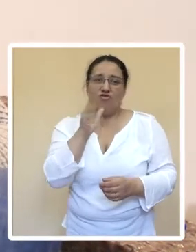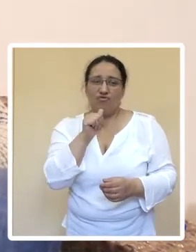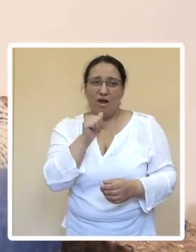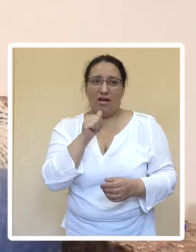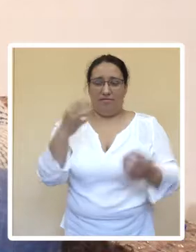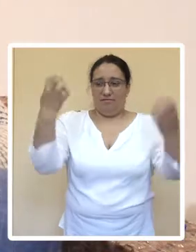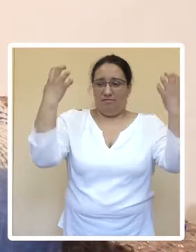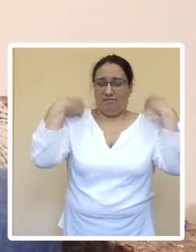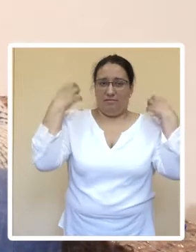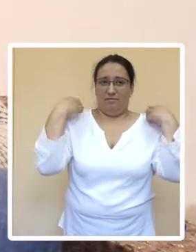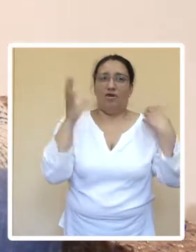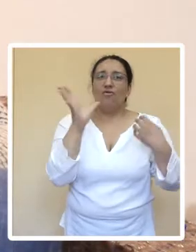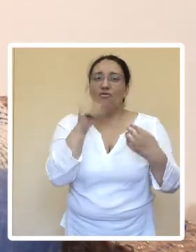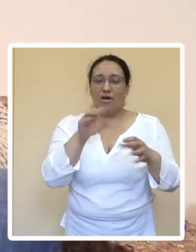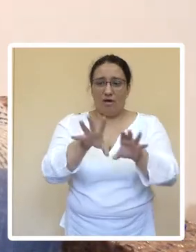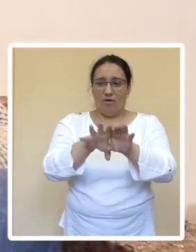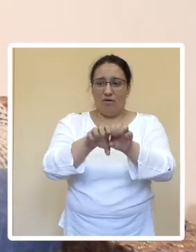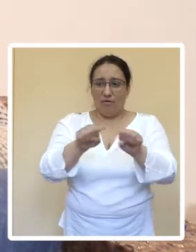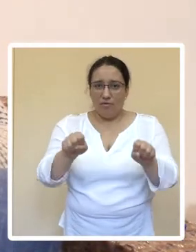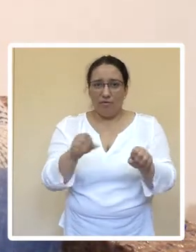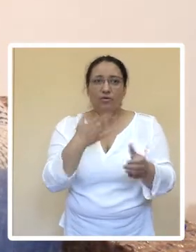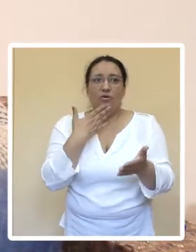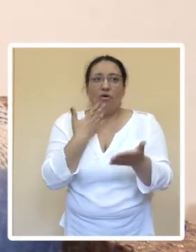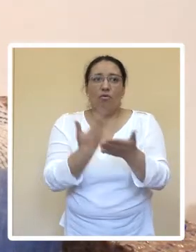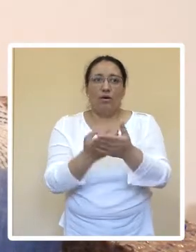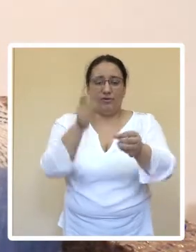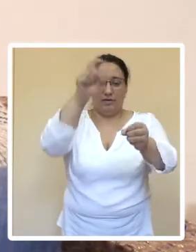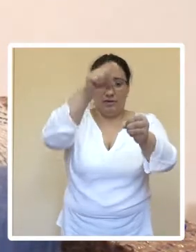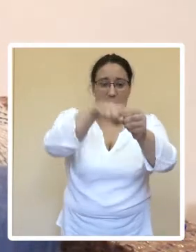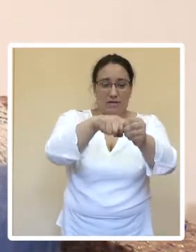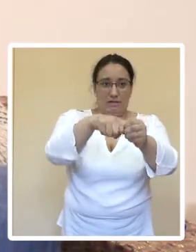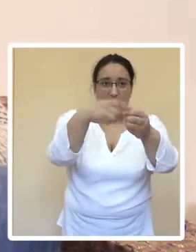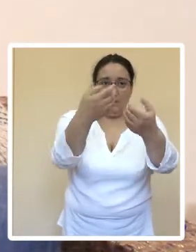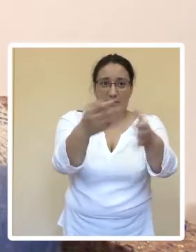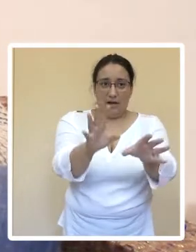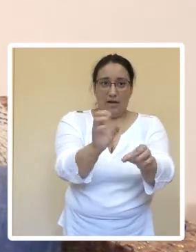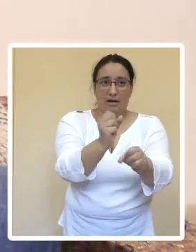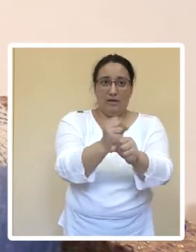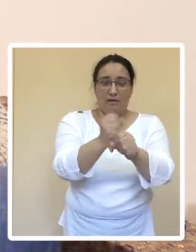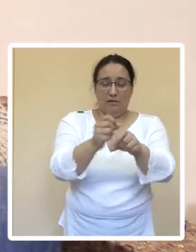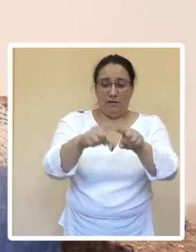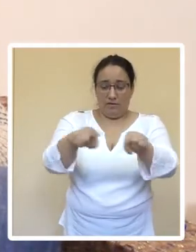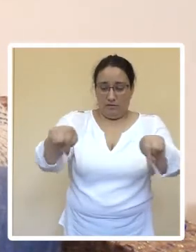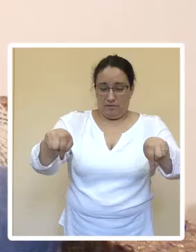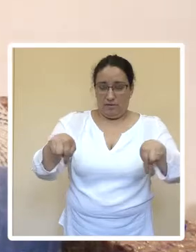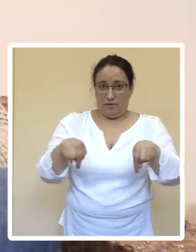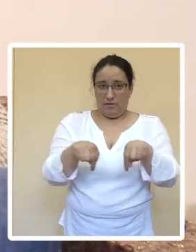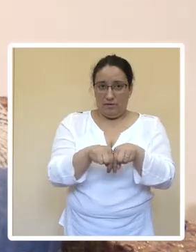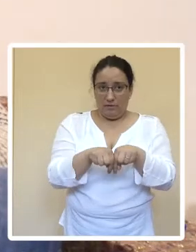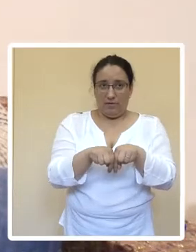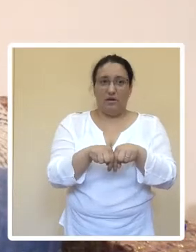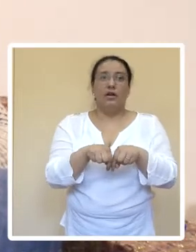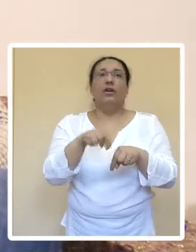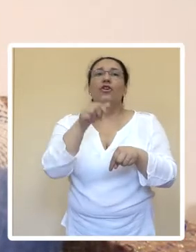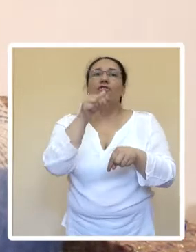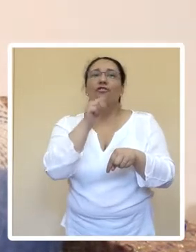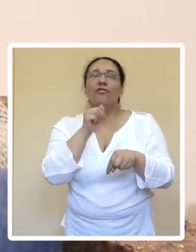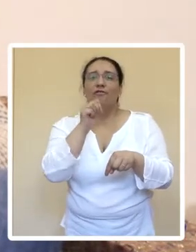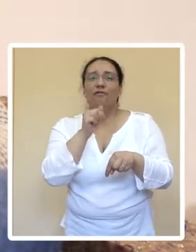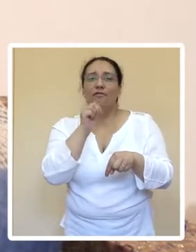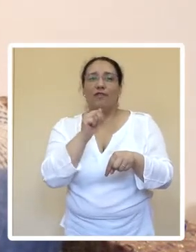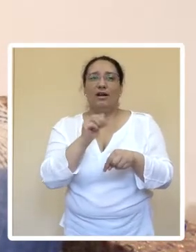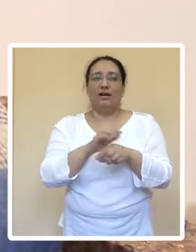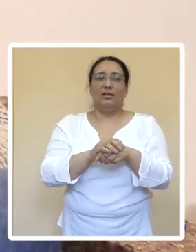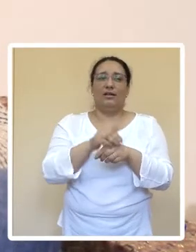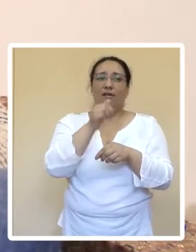de compromiso, por la falta de responsabilidad. Entonces, nosotros creo que como oficina estamos un poco al debe con el tema de los aprestos laborales. Porque si